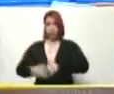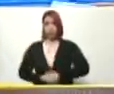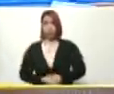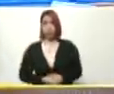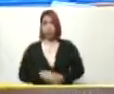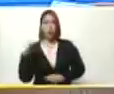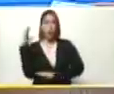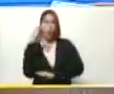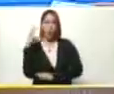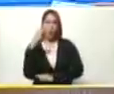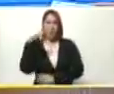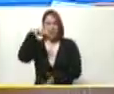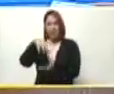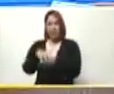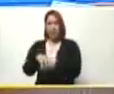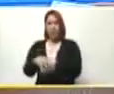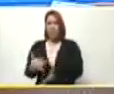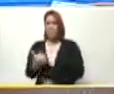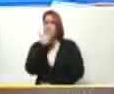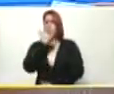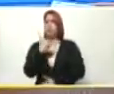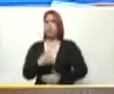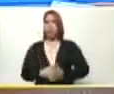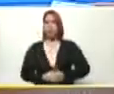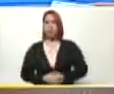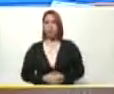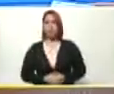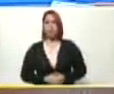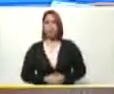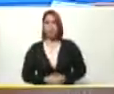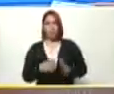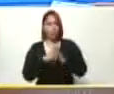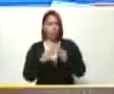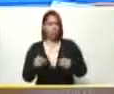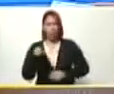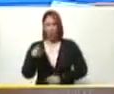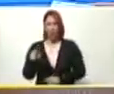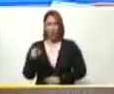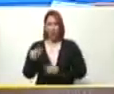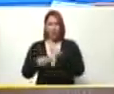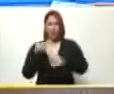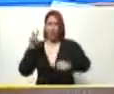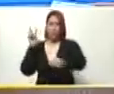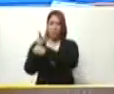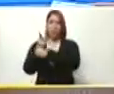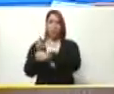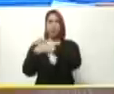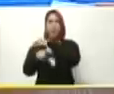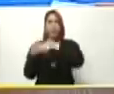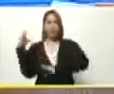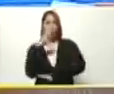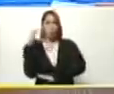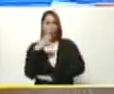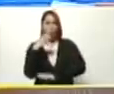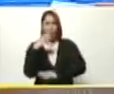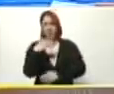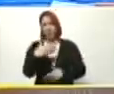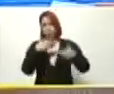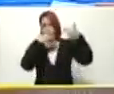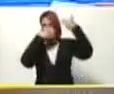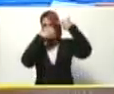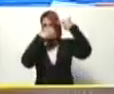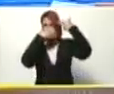Colombia es un Estado fallido. Y todo ese delito, toda esa violencia, secuestro,